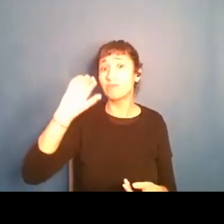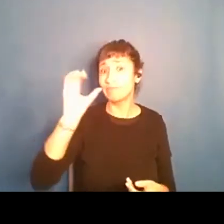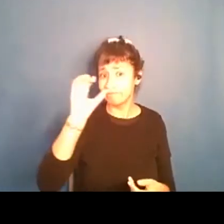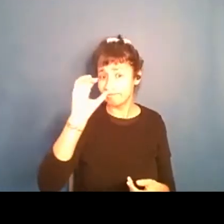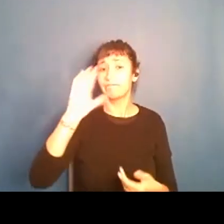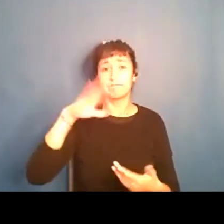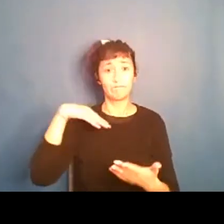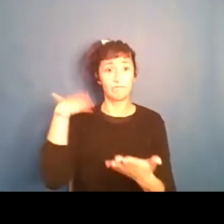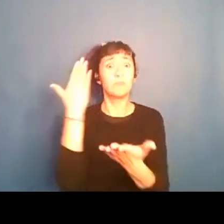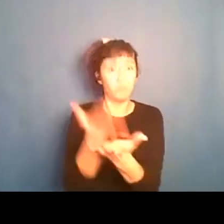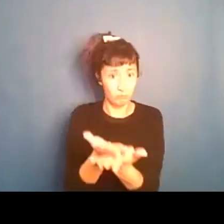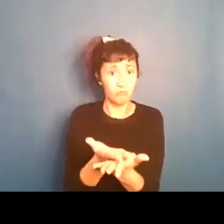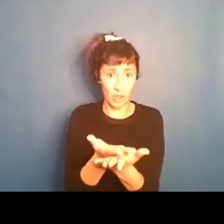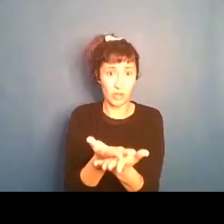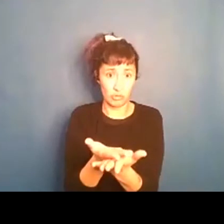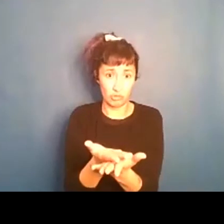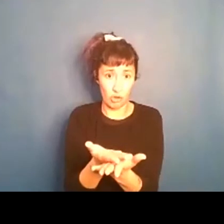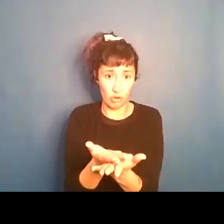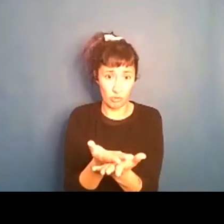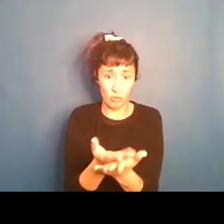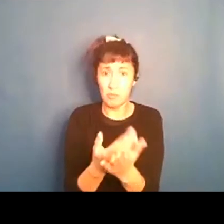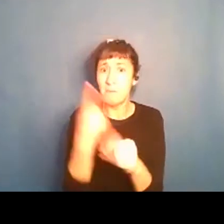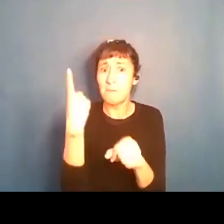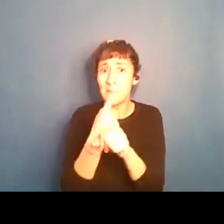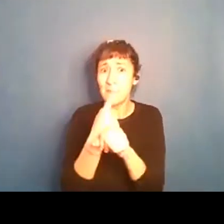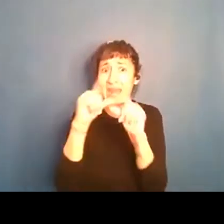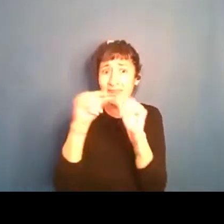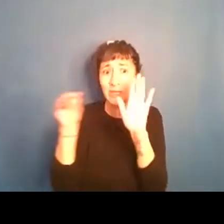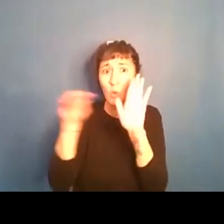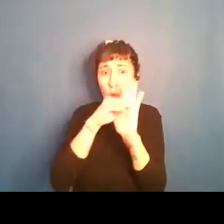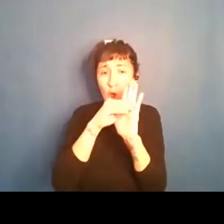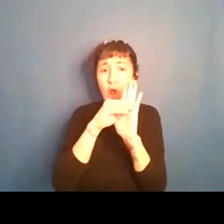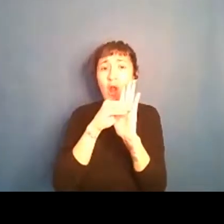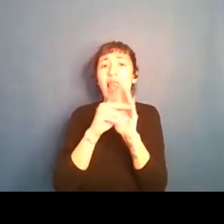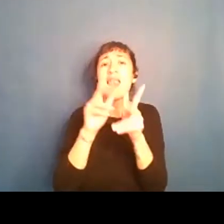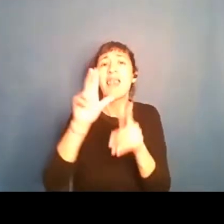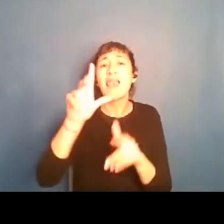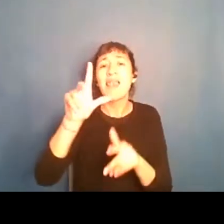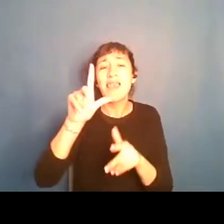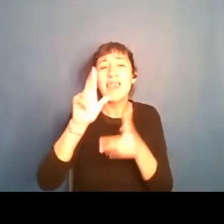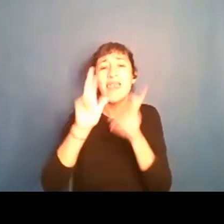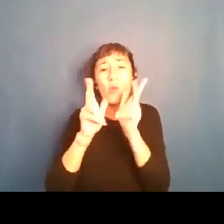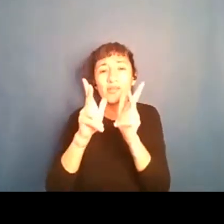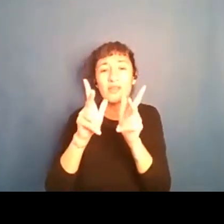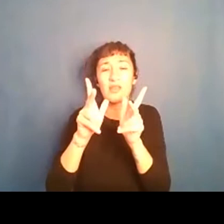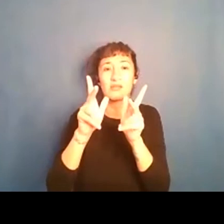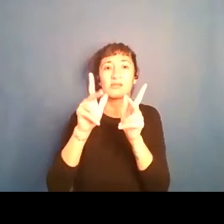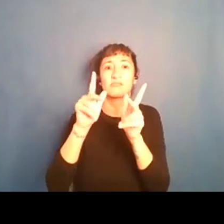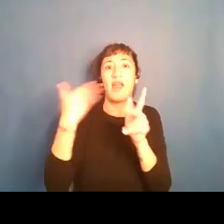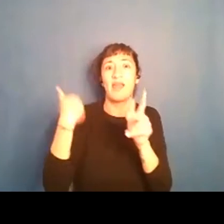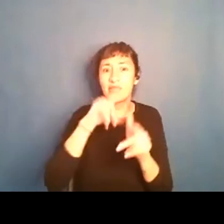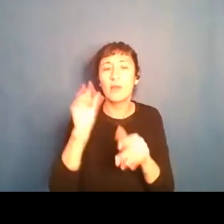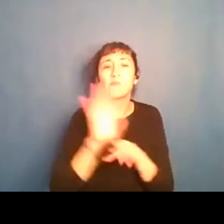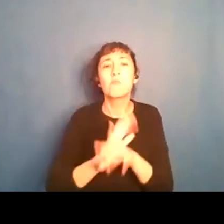proyecto con este ítem, con el primer artículo. Lengua de señas argentina como patrimonio lingüístico y cultural